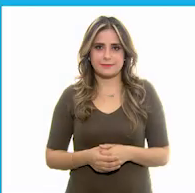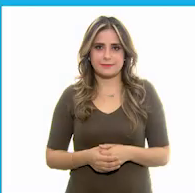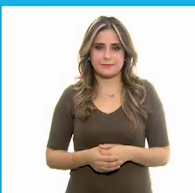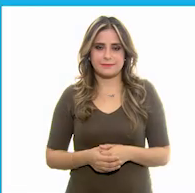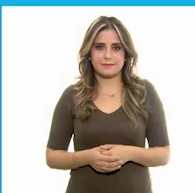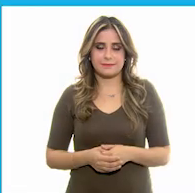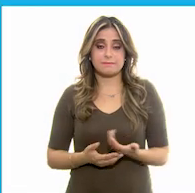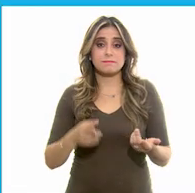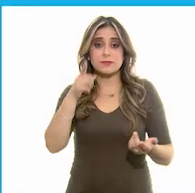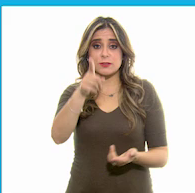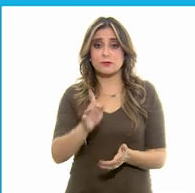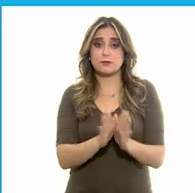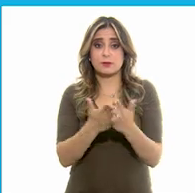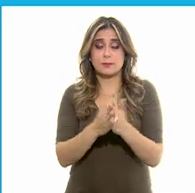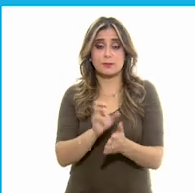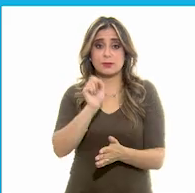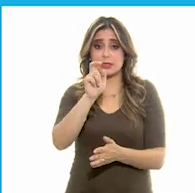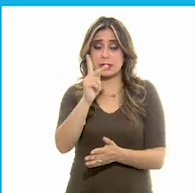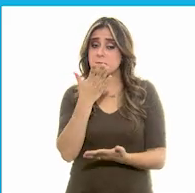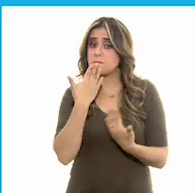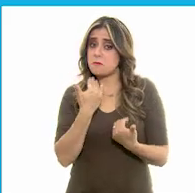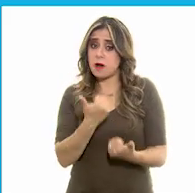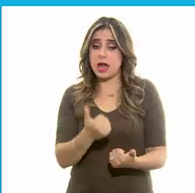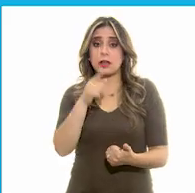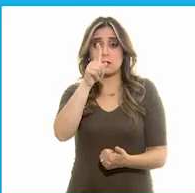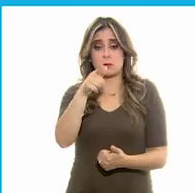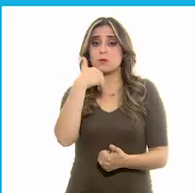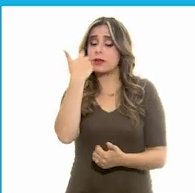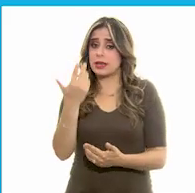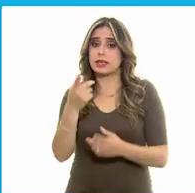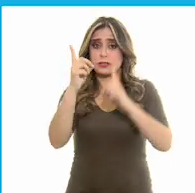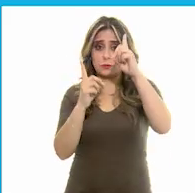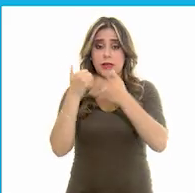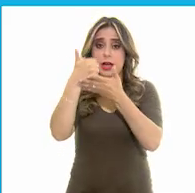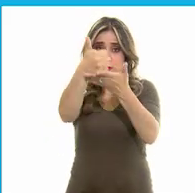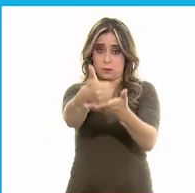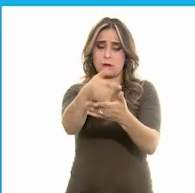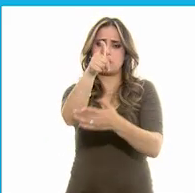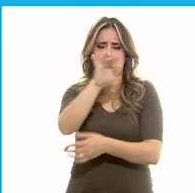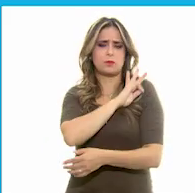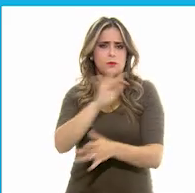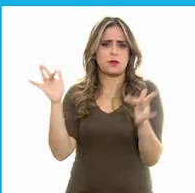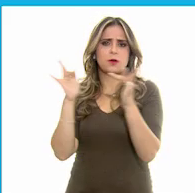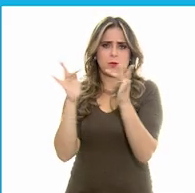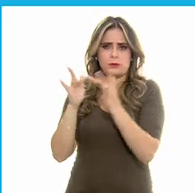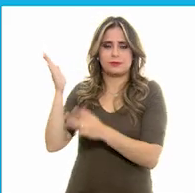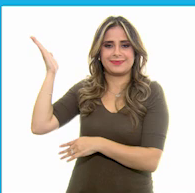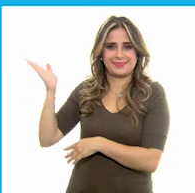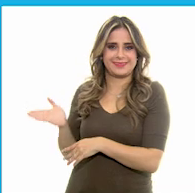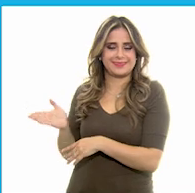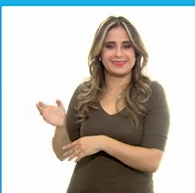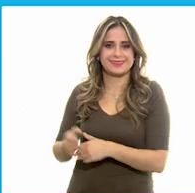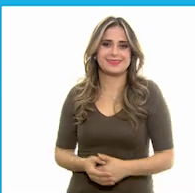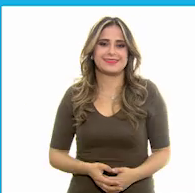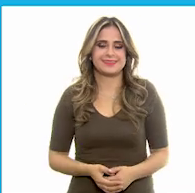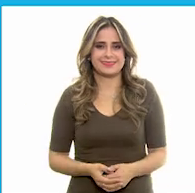Si no tienes el libro de texto o necesitas ayuda para resolver tus dudas, contáctanos.